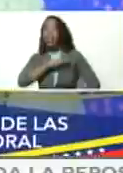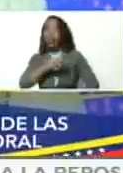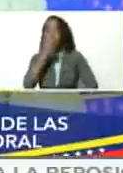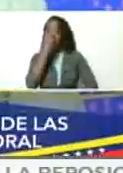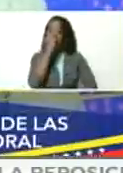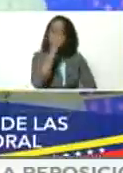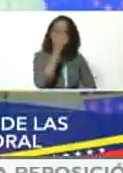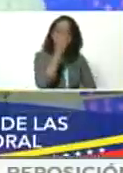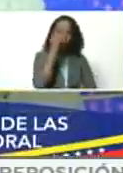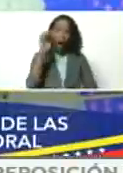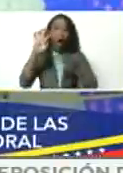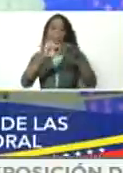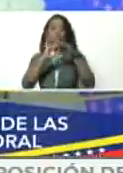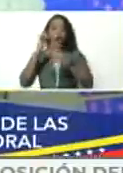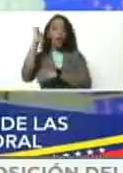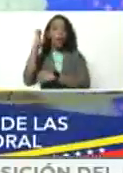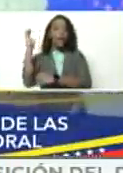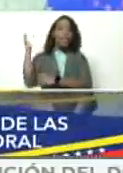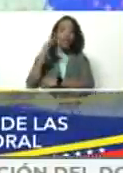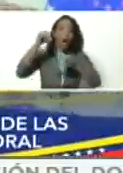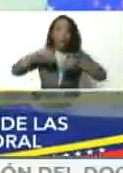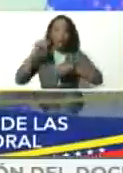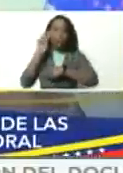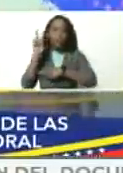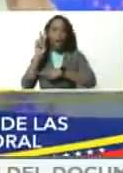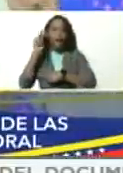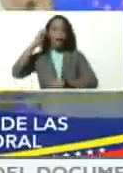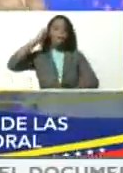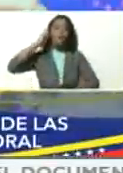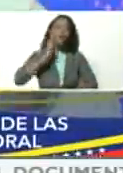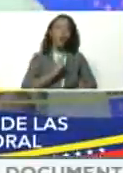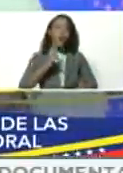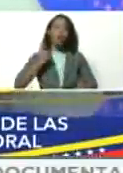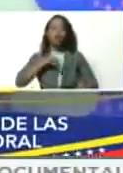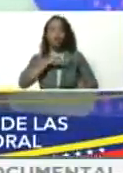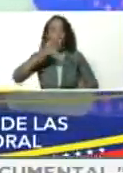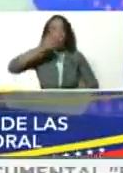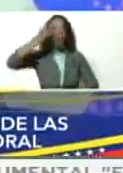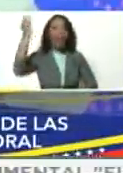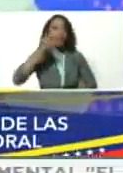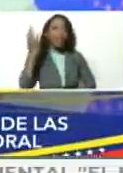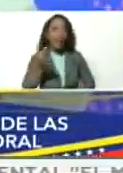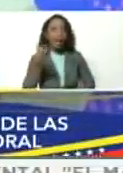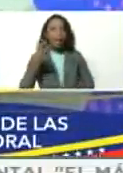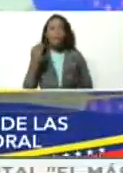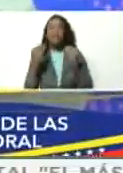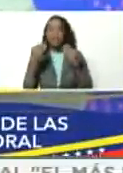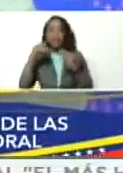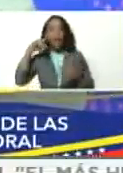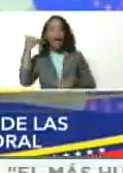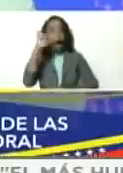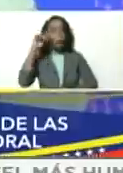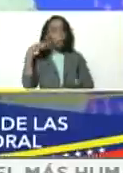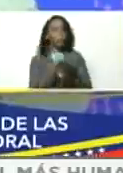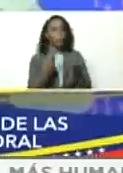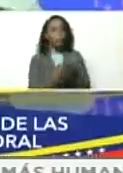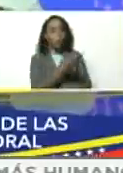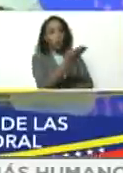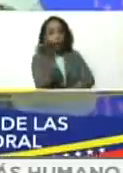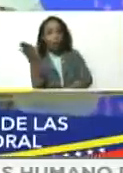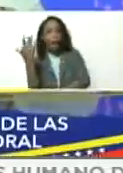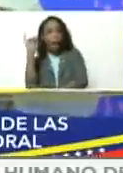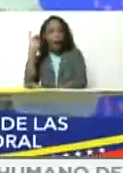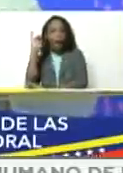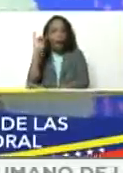de la Unión Europea que vinieron a Venezuela, el bolivarianismo somos de verdad. y bastantes pruebas tienen ustedes,